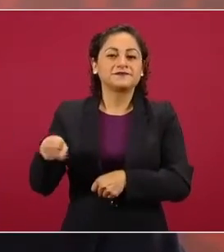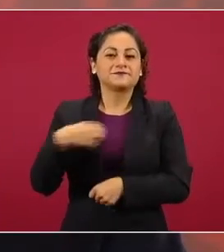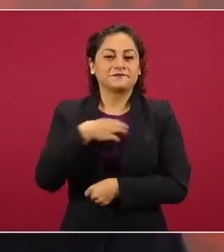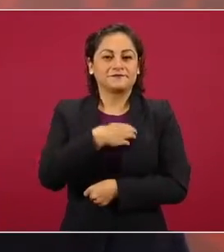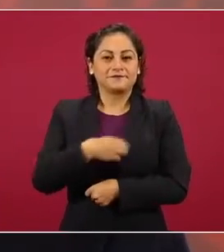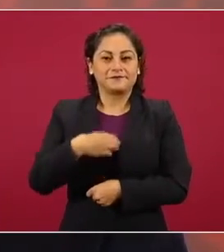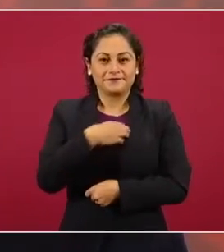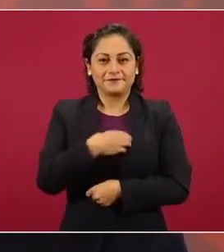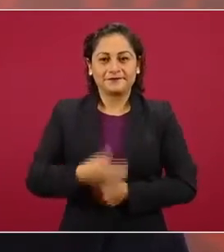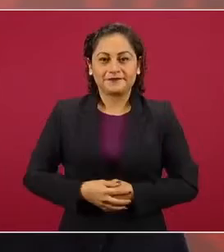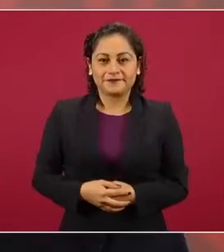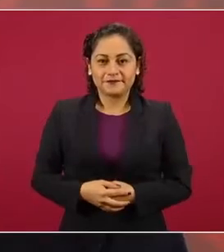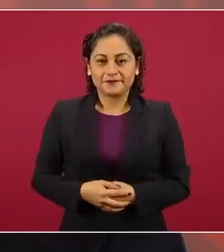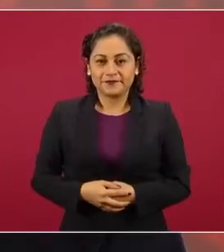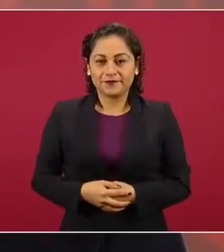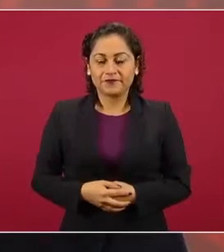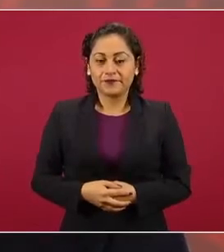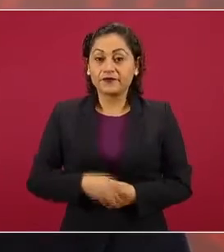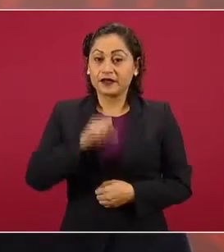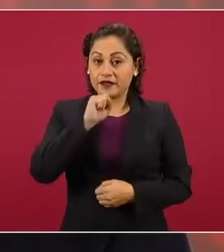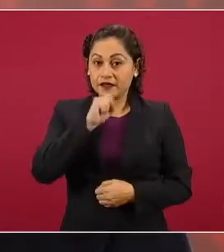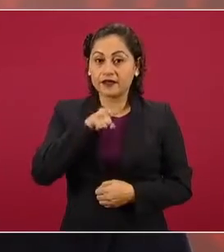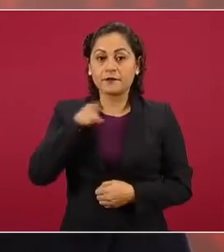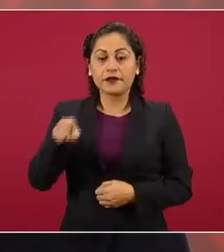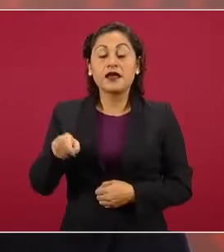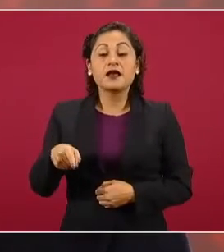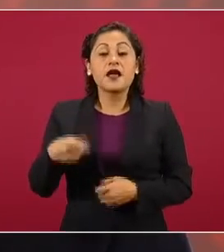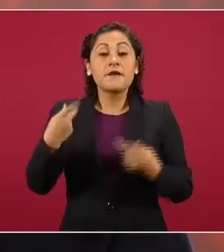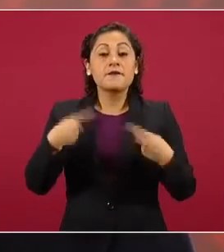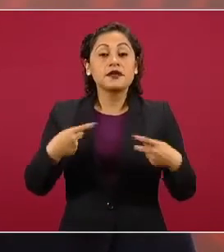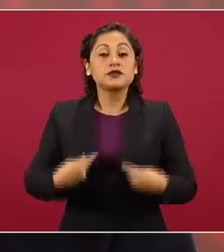a los que viven en Chetumal